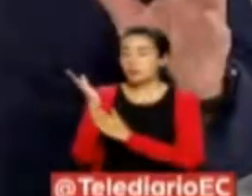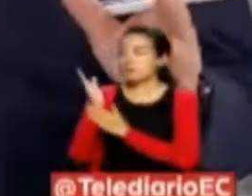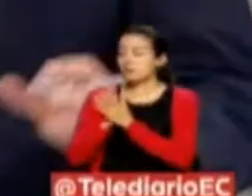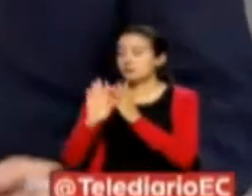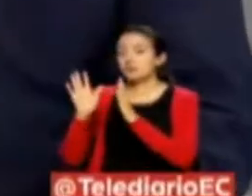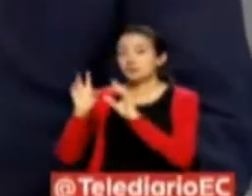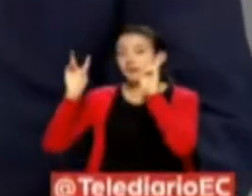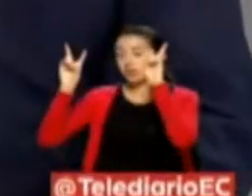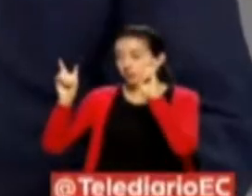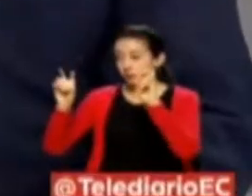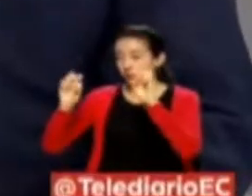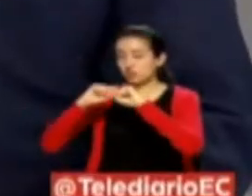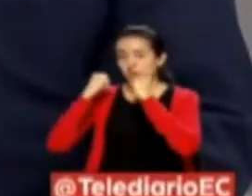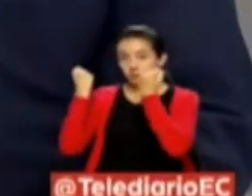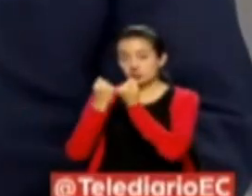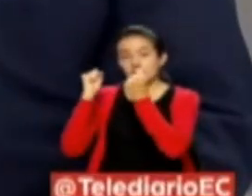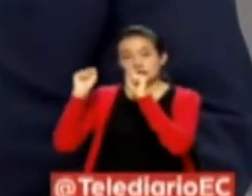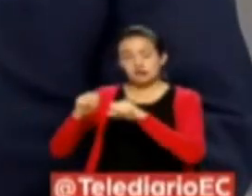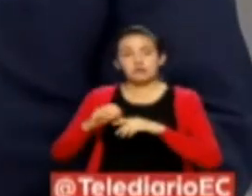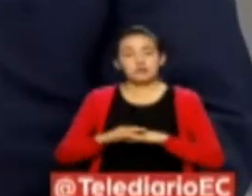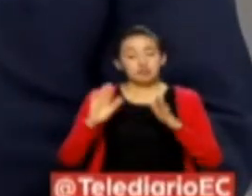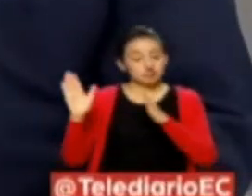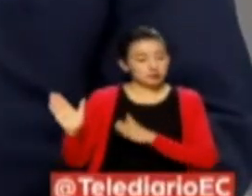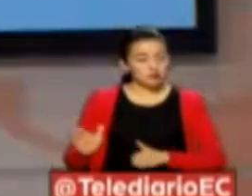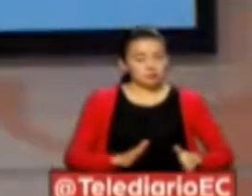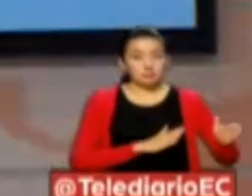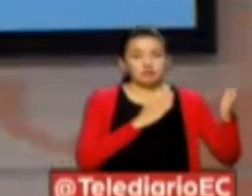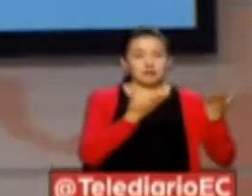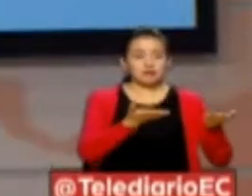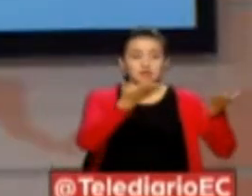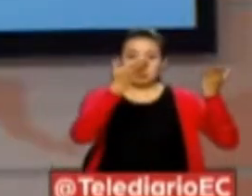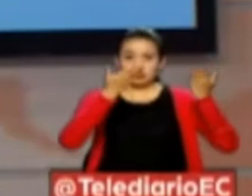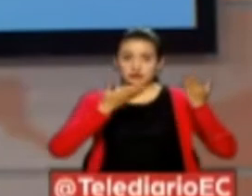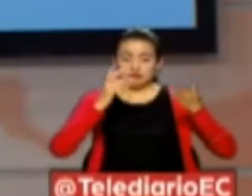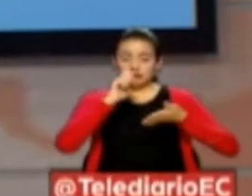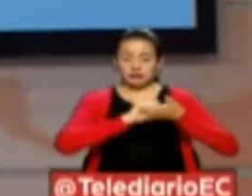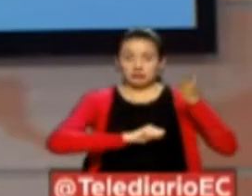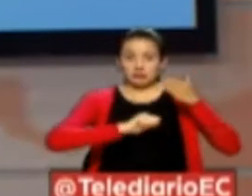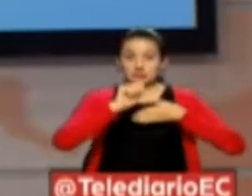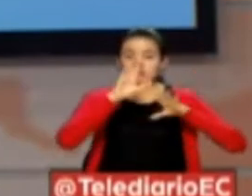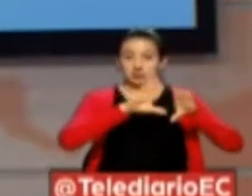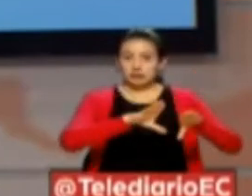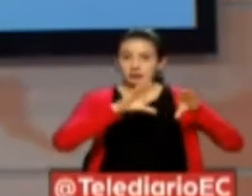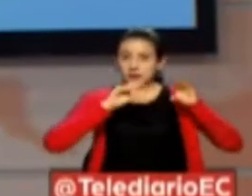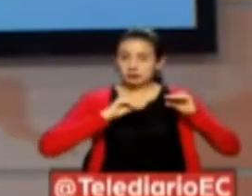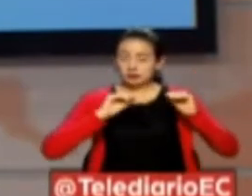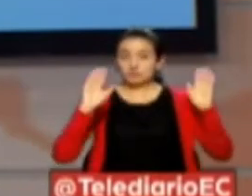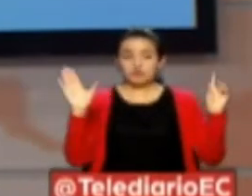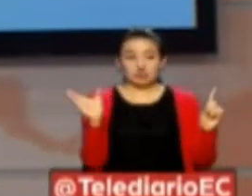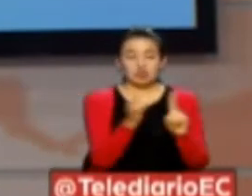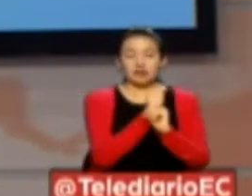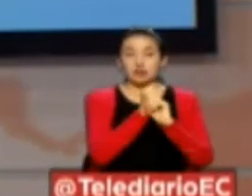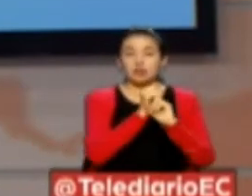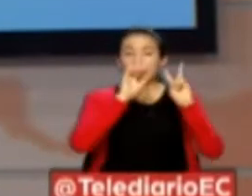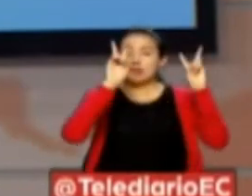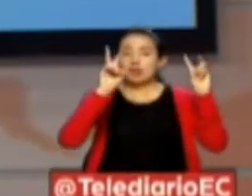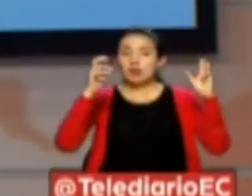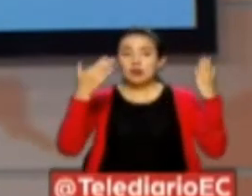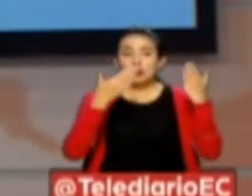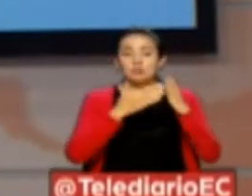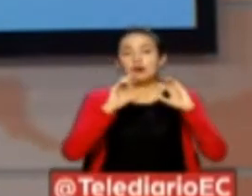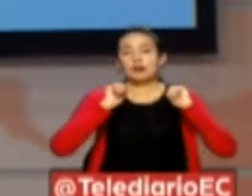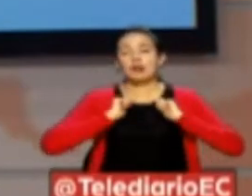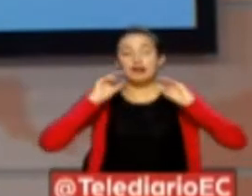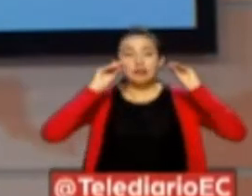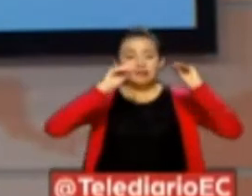así es este plan decenal esperemos nos dé a todos las herramientas para poder superar estos temas de de sedentarismo